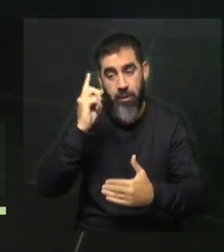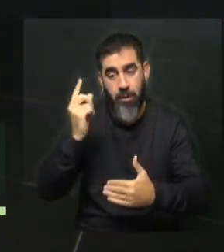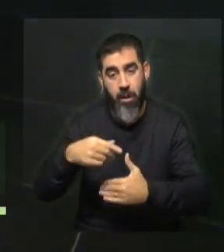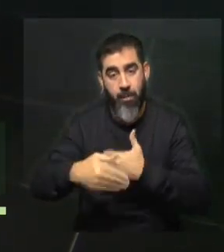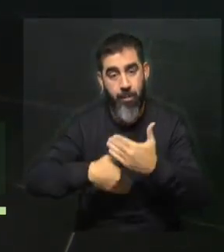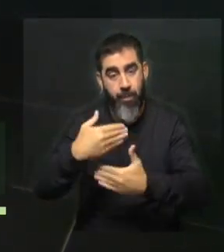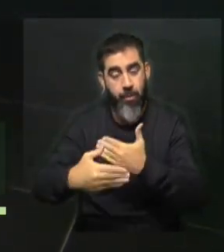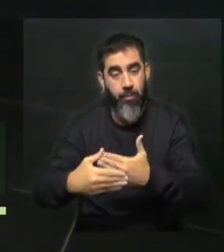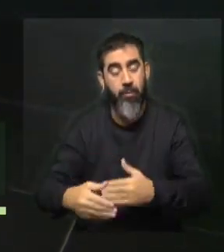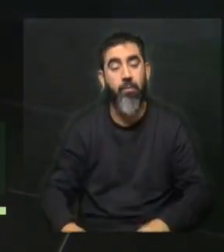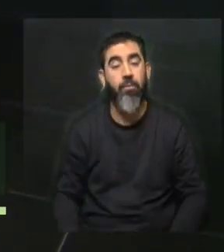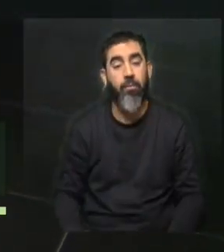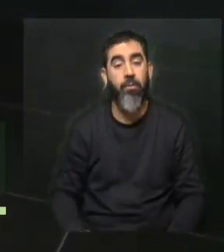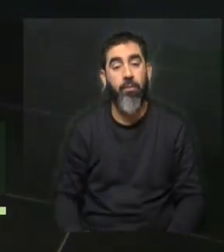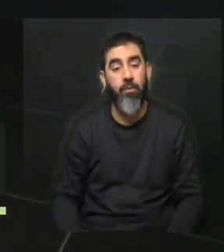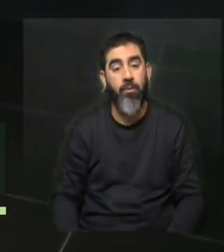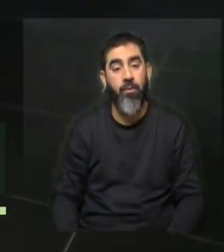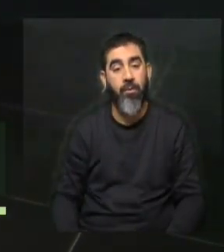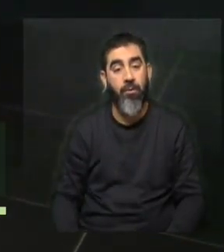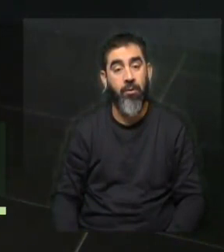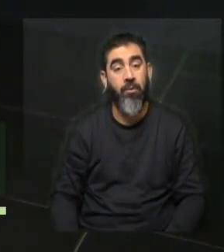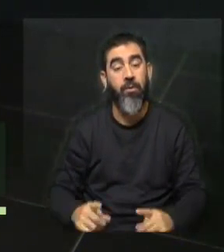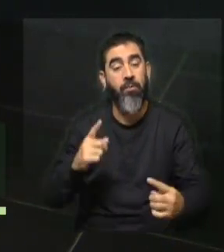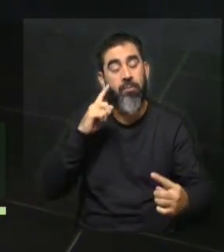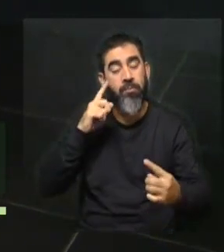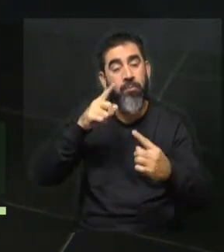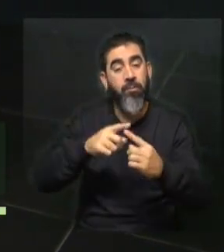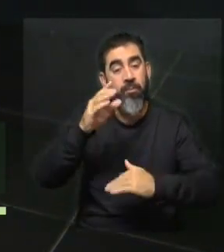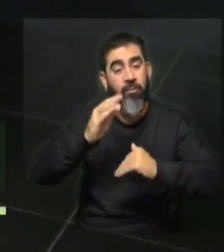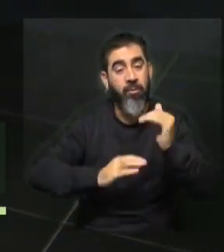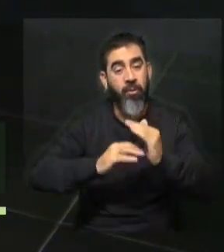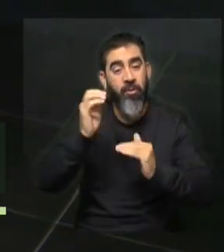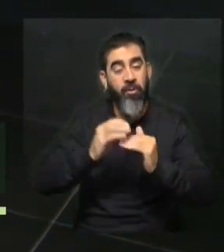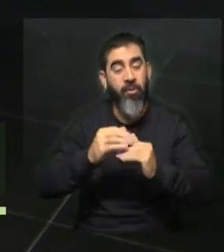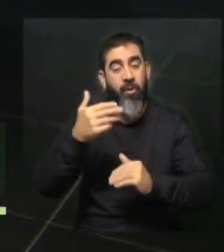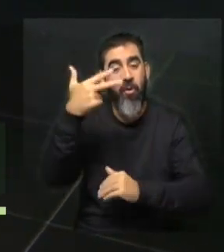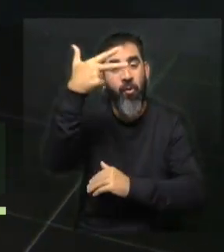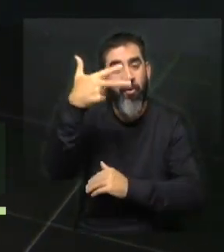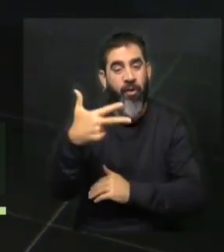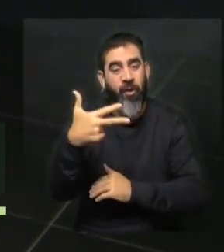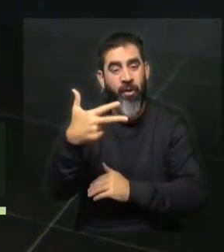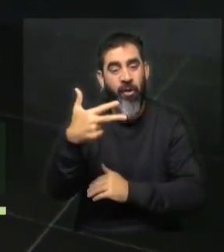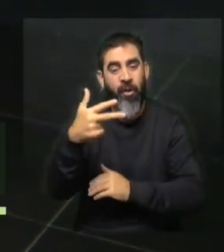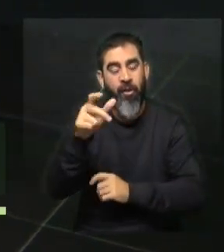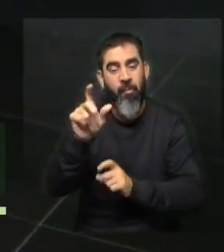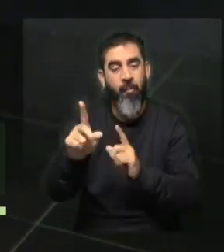y con muy buenos resultados Ahora nos hemos propuesto la construcción de un de un hotel para para las pacientes que tienen que